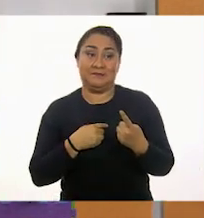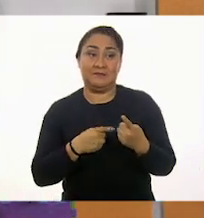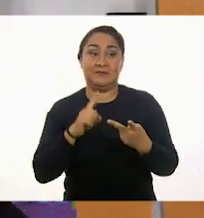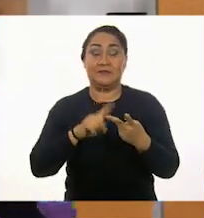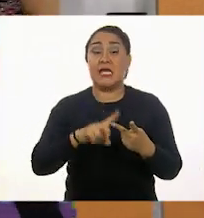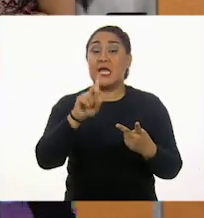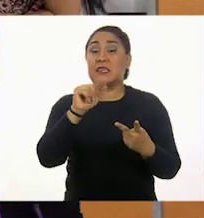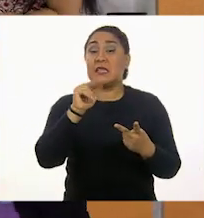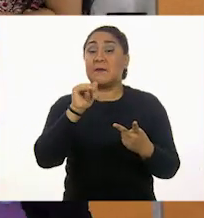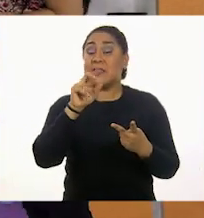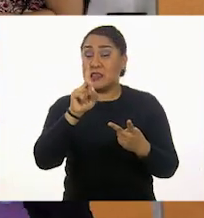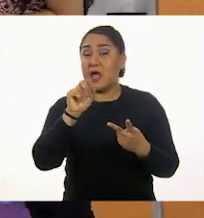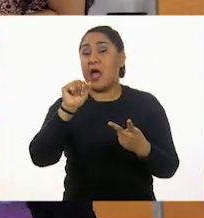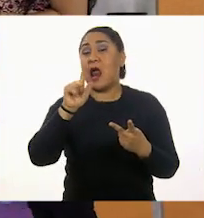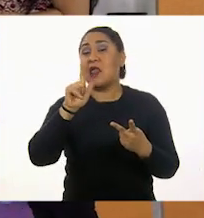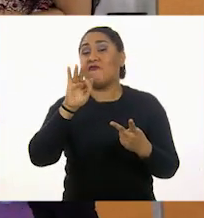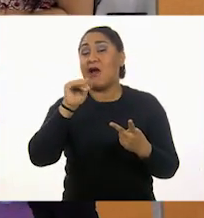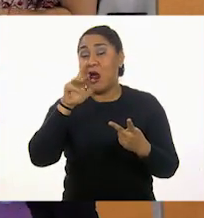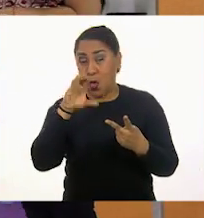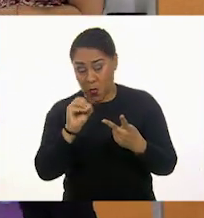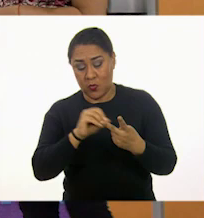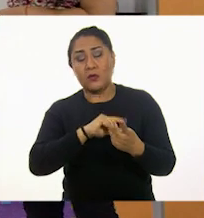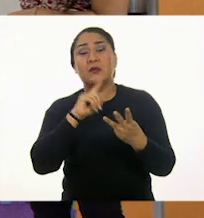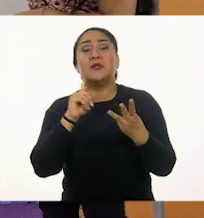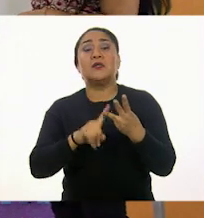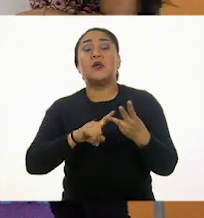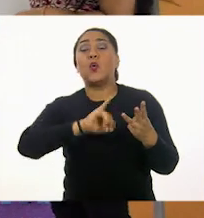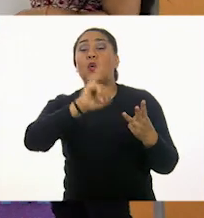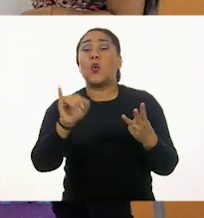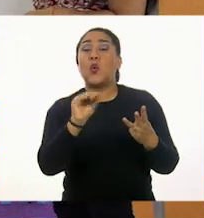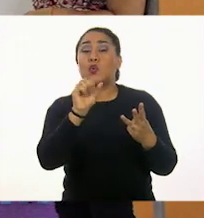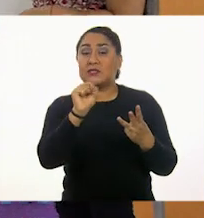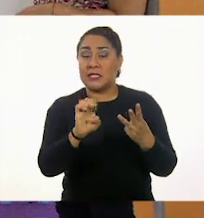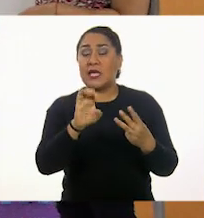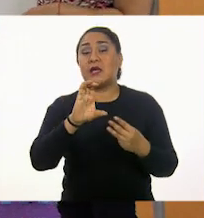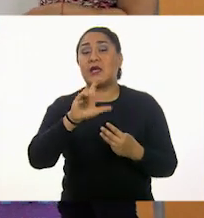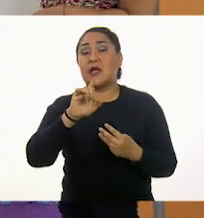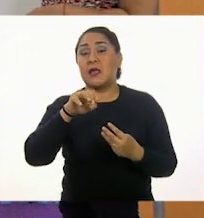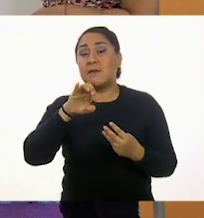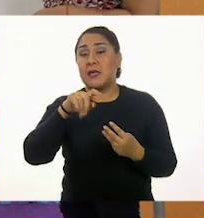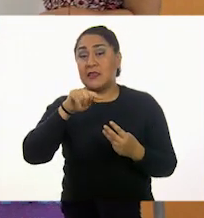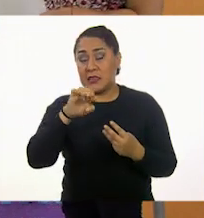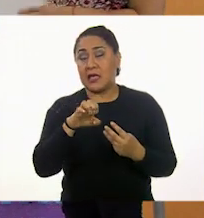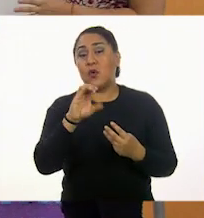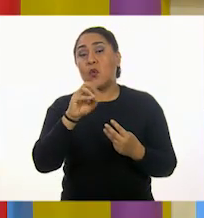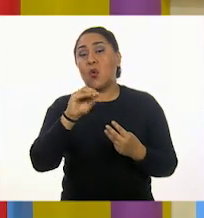David Alfaro Siqueiros David Alfaro Siqueiros. y José Clemente José Orozco. Clemente